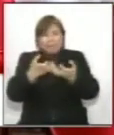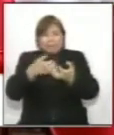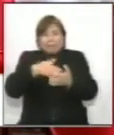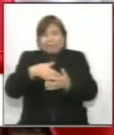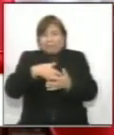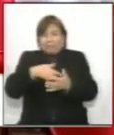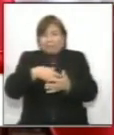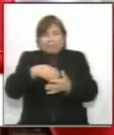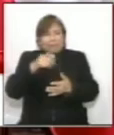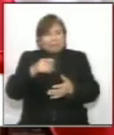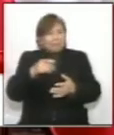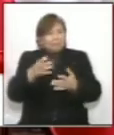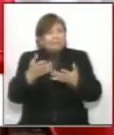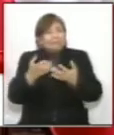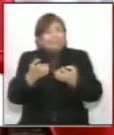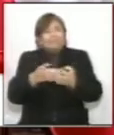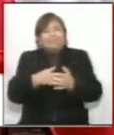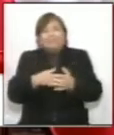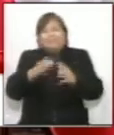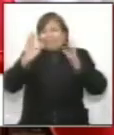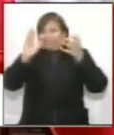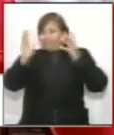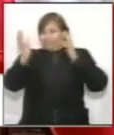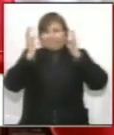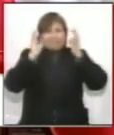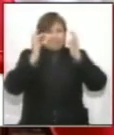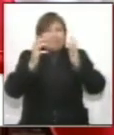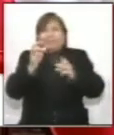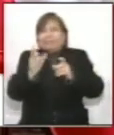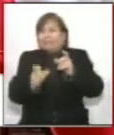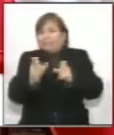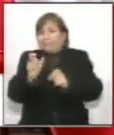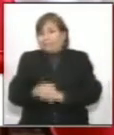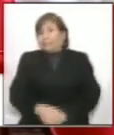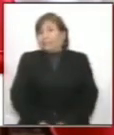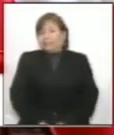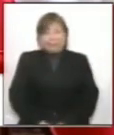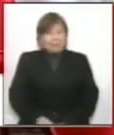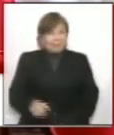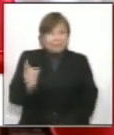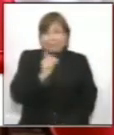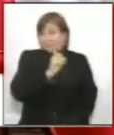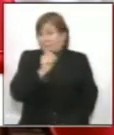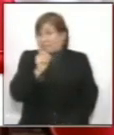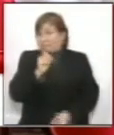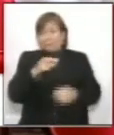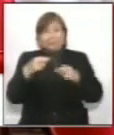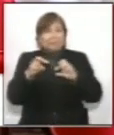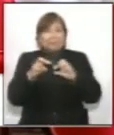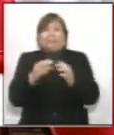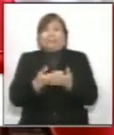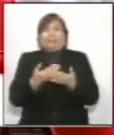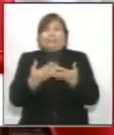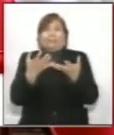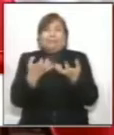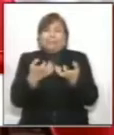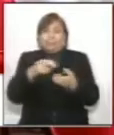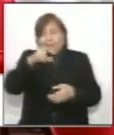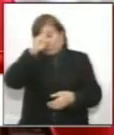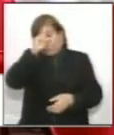debilitar, aquí se está pretendiendo confundir a la población y eso no lo podemos permitir los que queremos un Perú